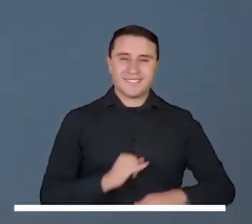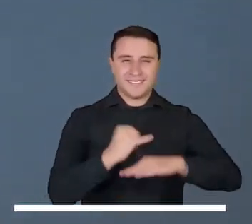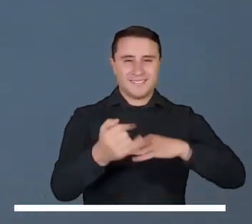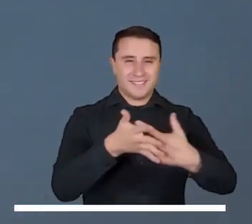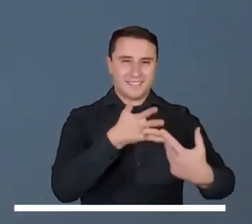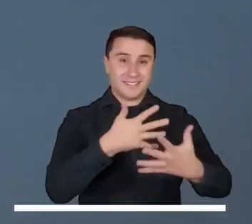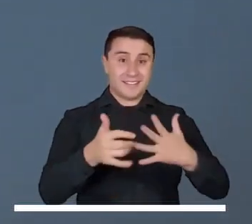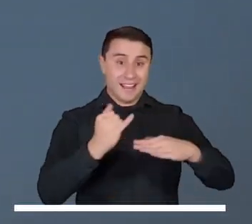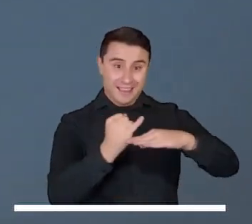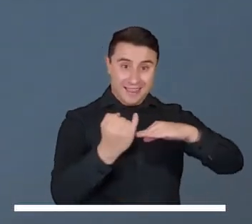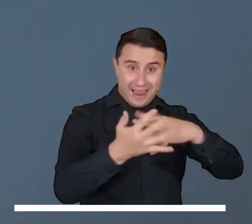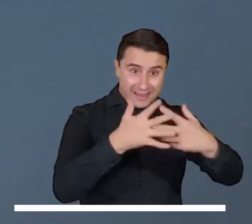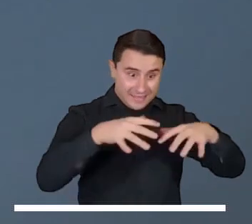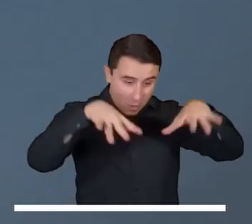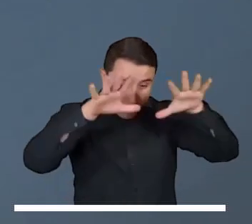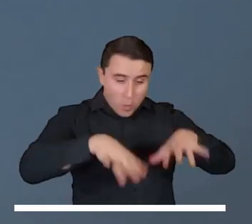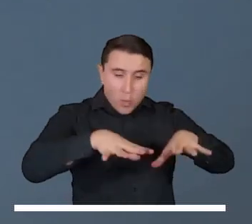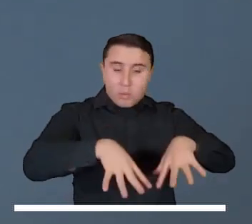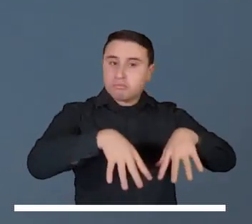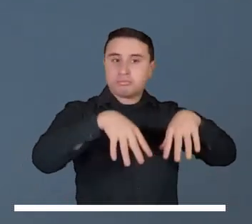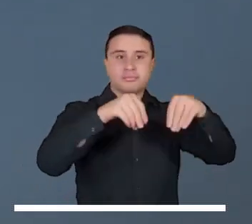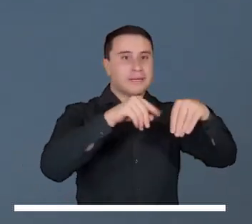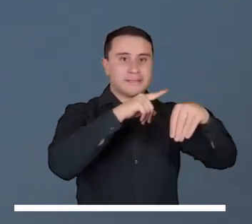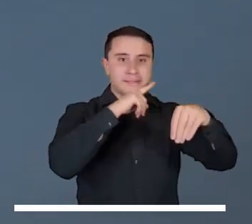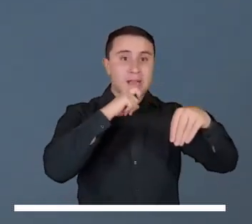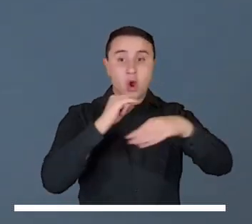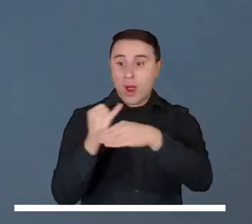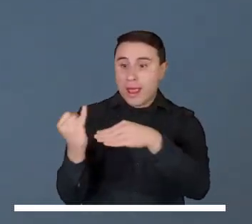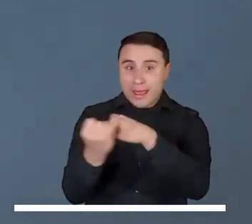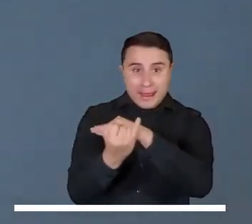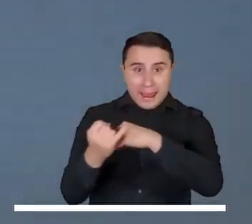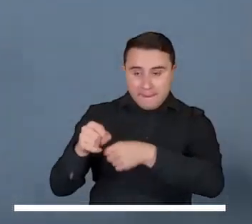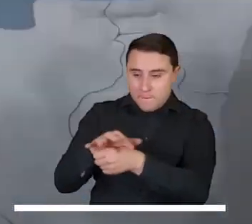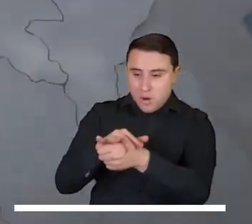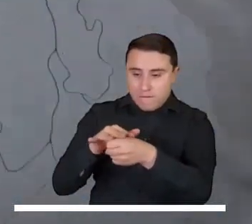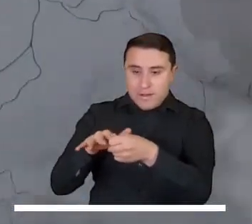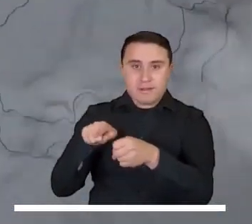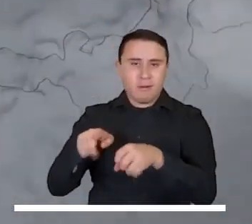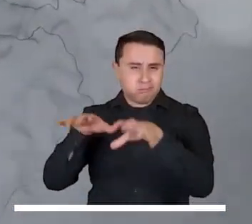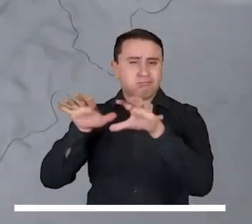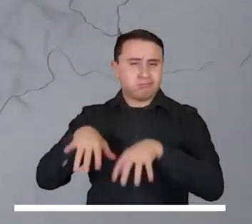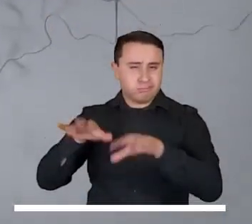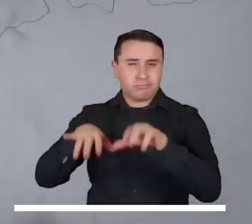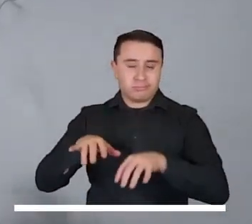Visitemos ahora el archipiélago, donde se anticipa tiempo seco en San Andrés y lluvias en Providencia.